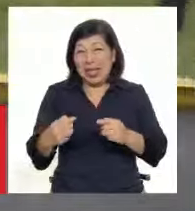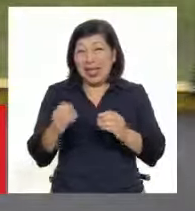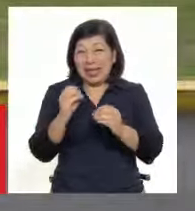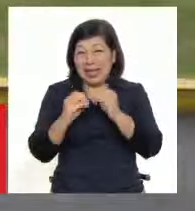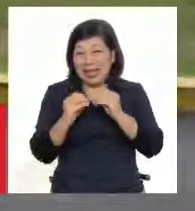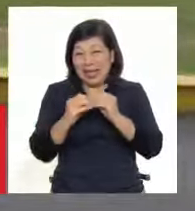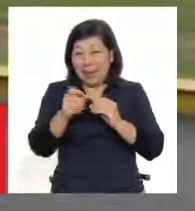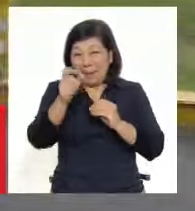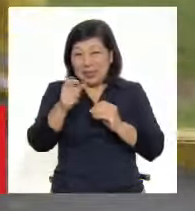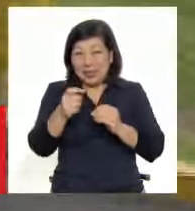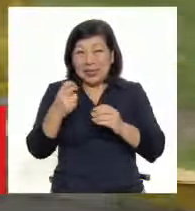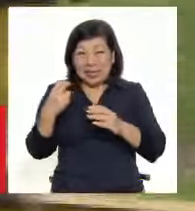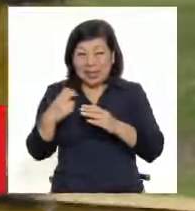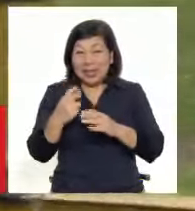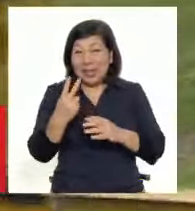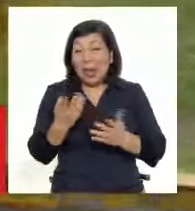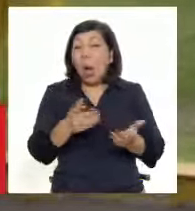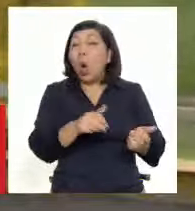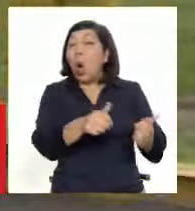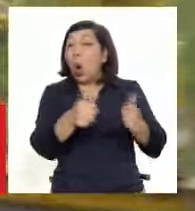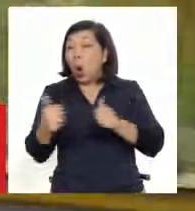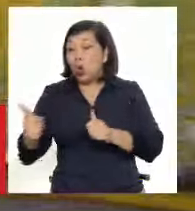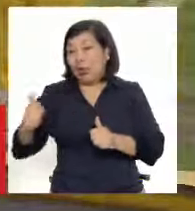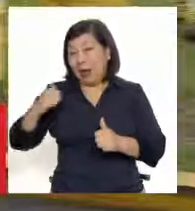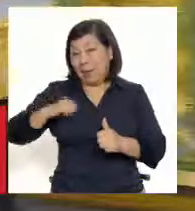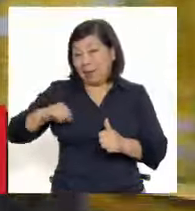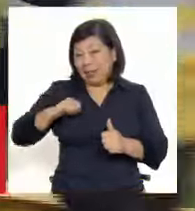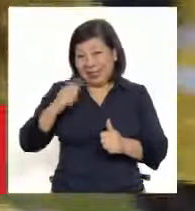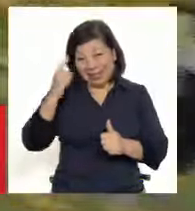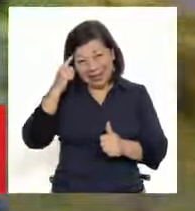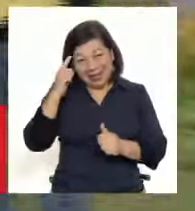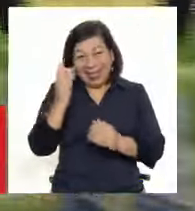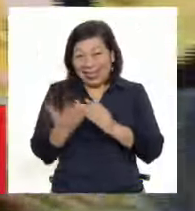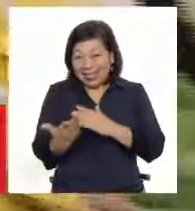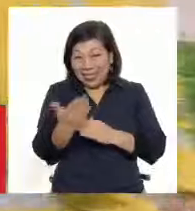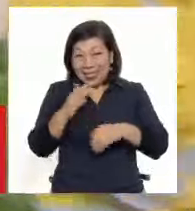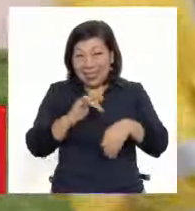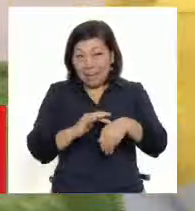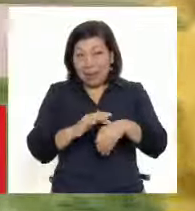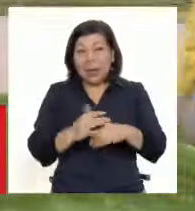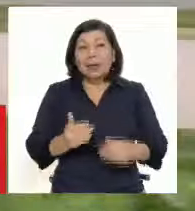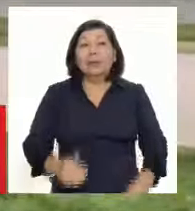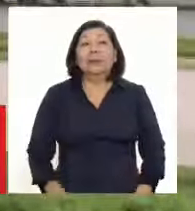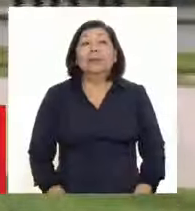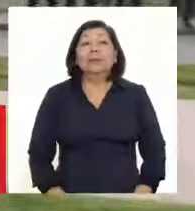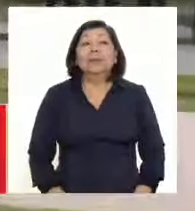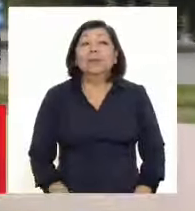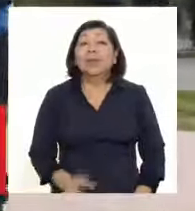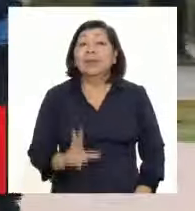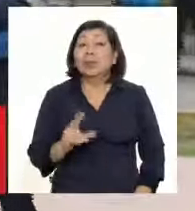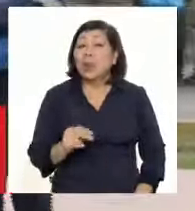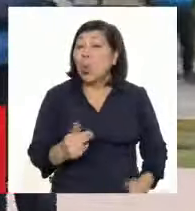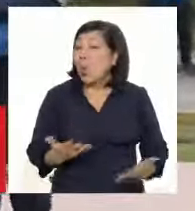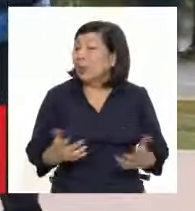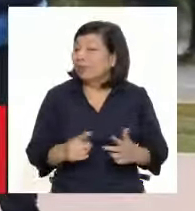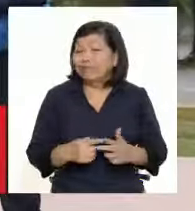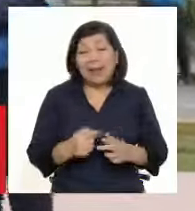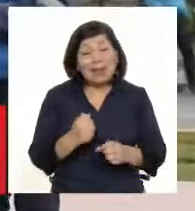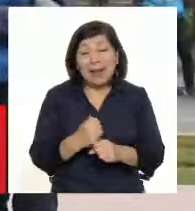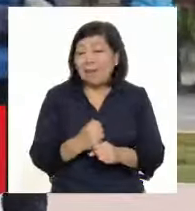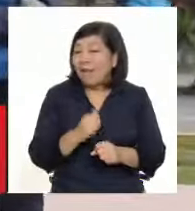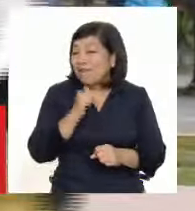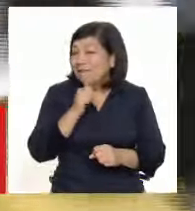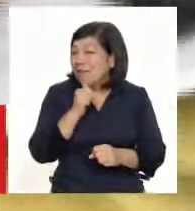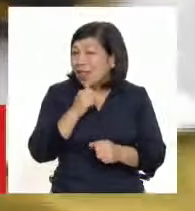de trabajadores de la línea 2 y de la Municipalidad de Lima. Como indicas, Alex, todavía no se inician las